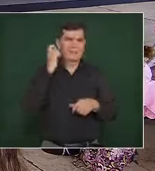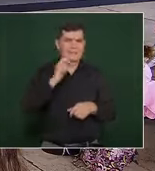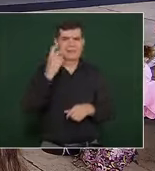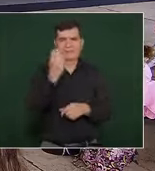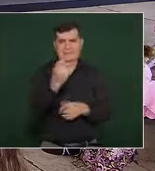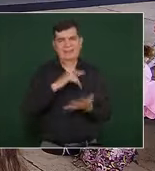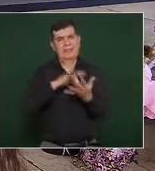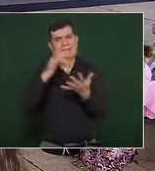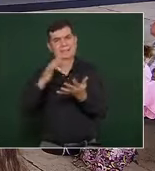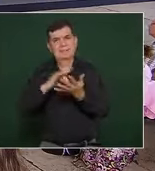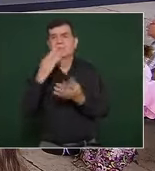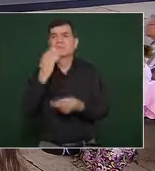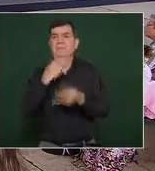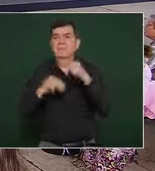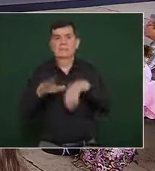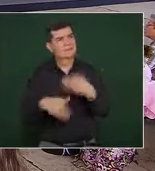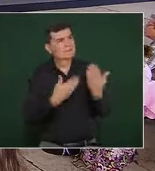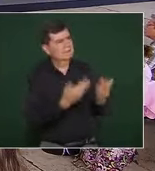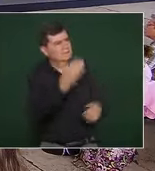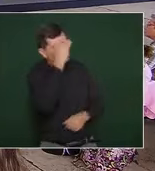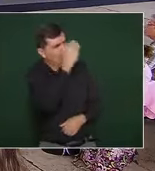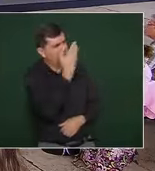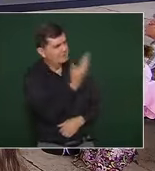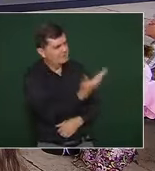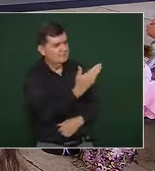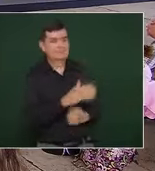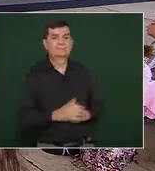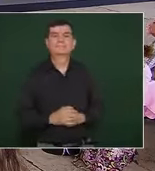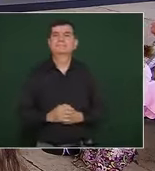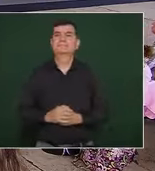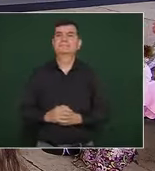y nuevamente sea bienvenido, señor presidente. Es cuanto.